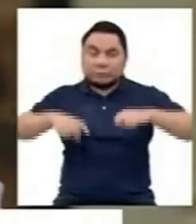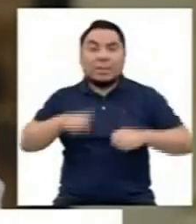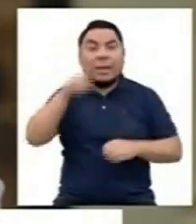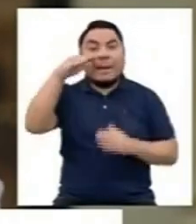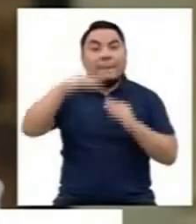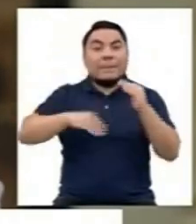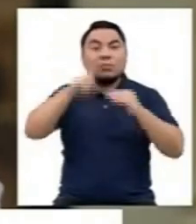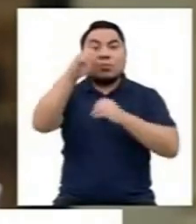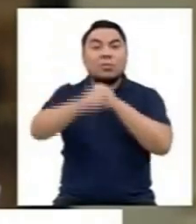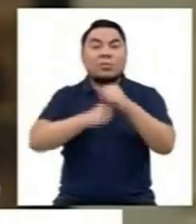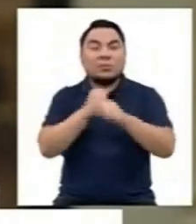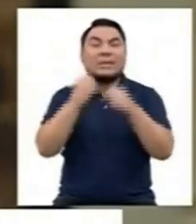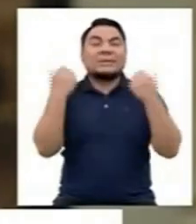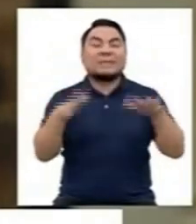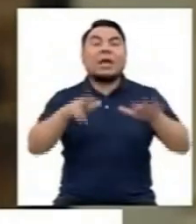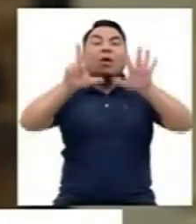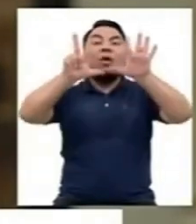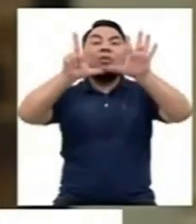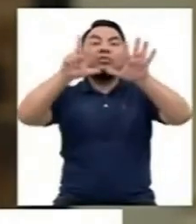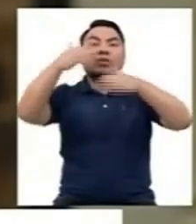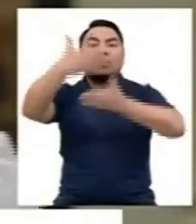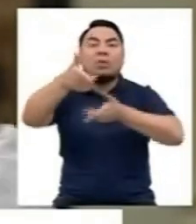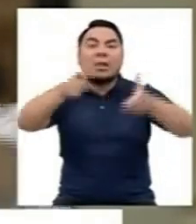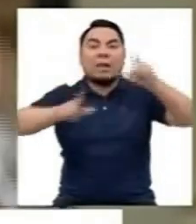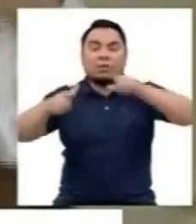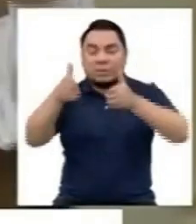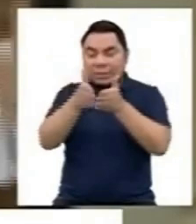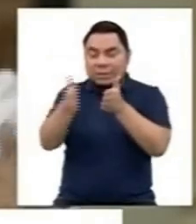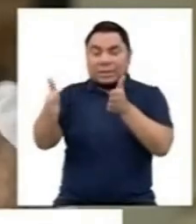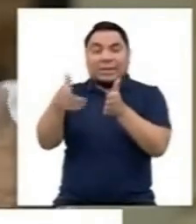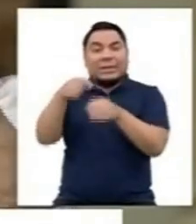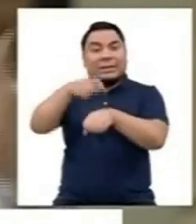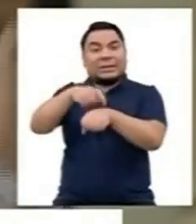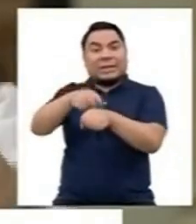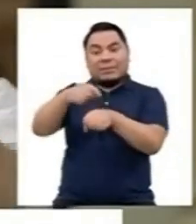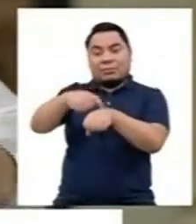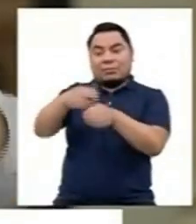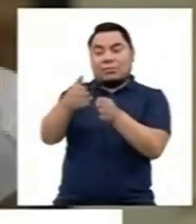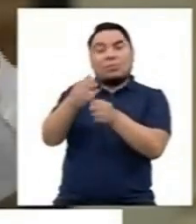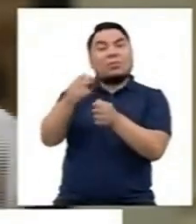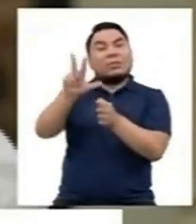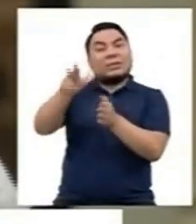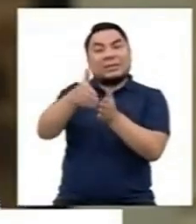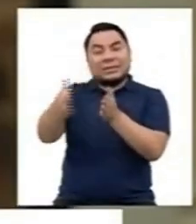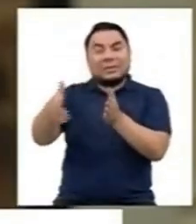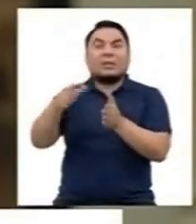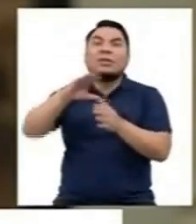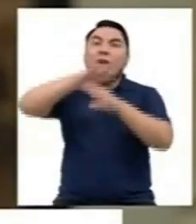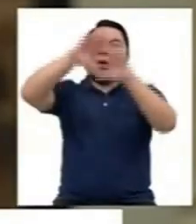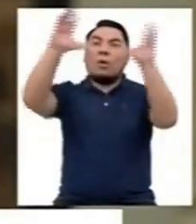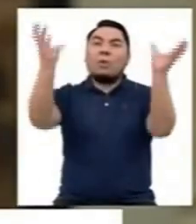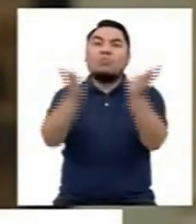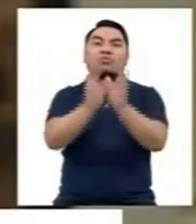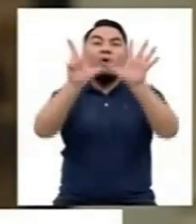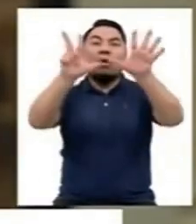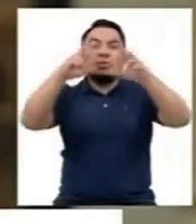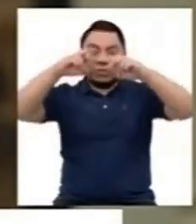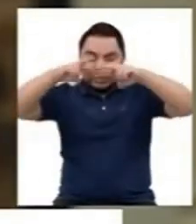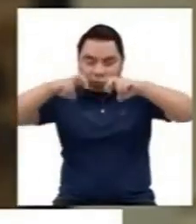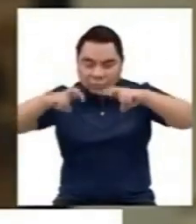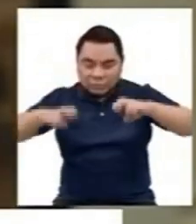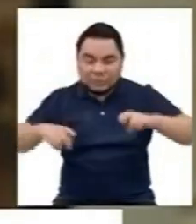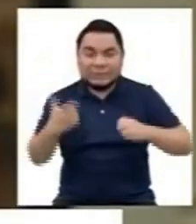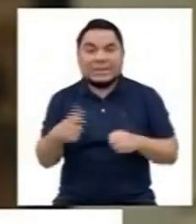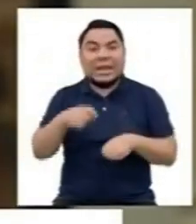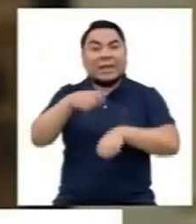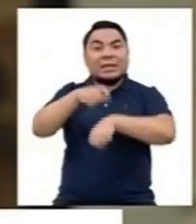con el gobierno ruso para la vacuna contra el COVID-19. Mencionó que en sus palabras indicaba que vamos a considerar las mejores y